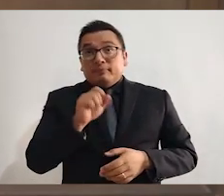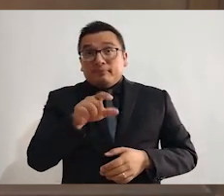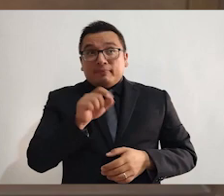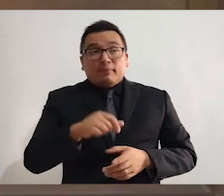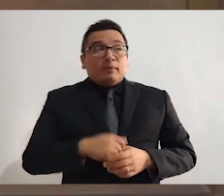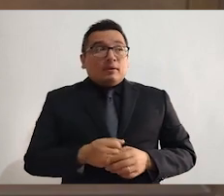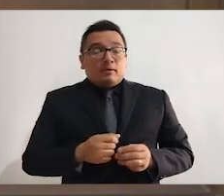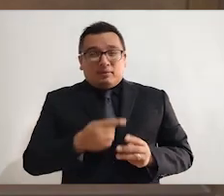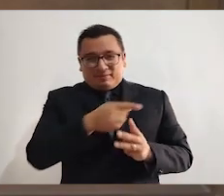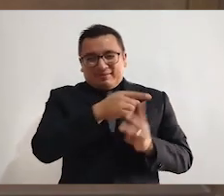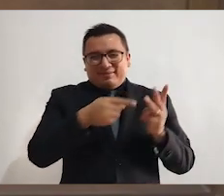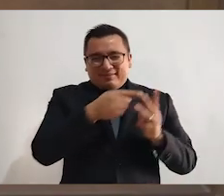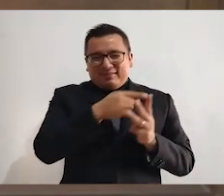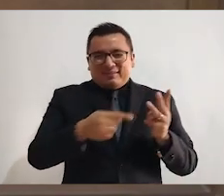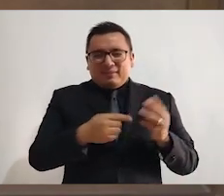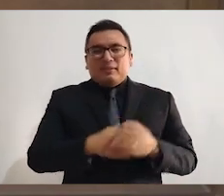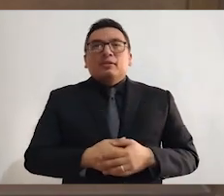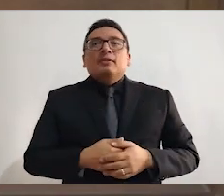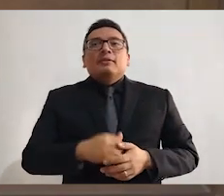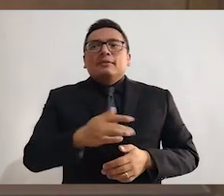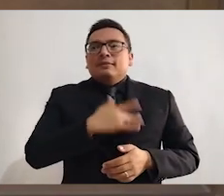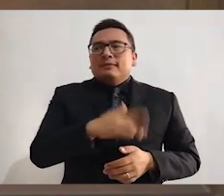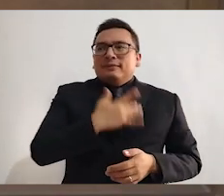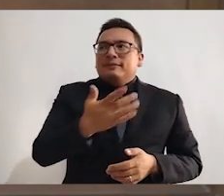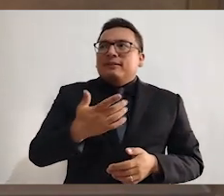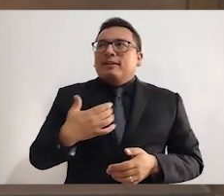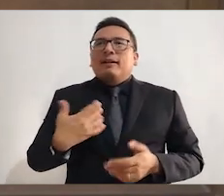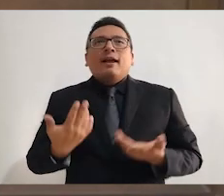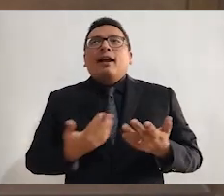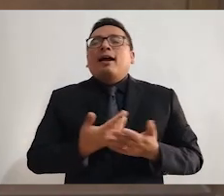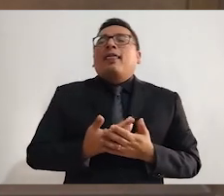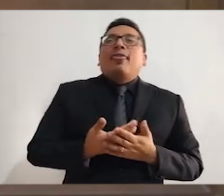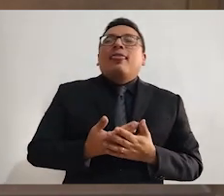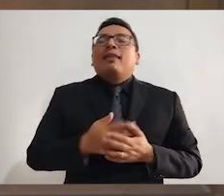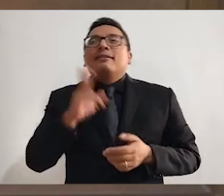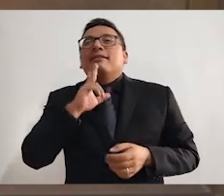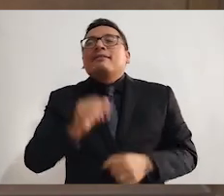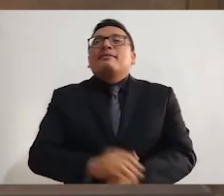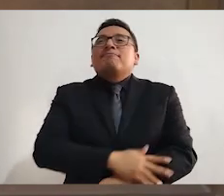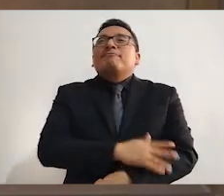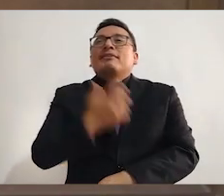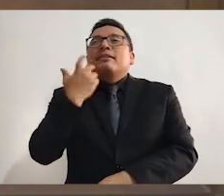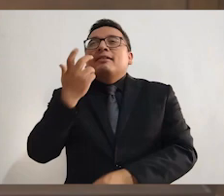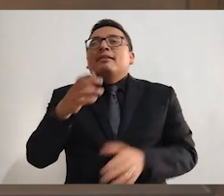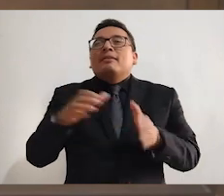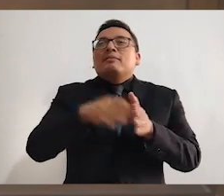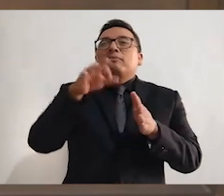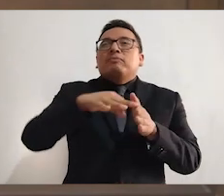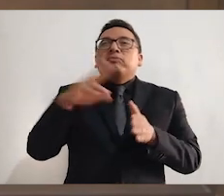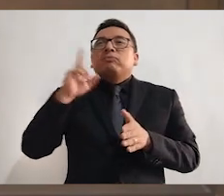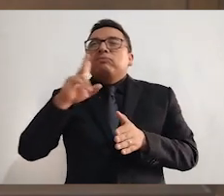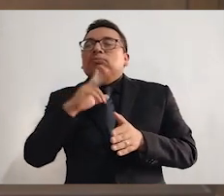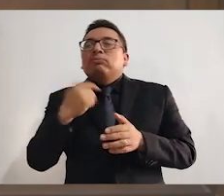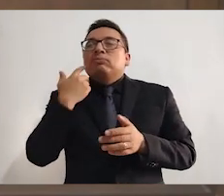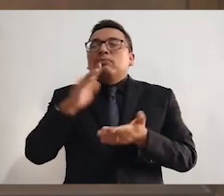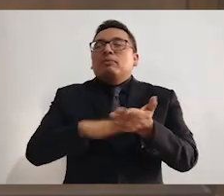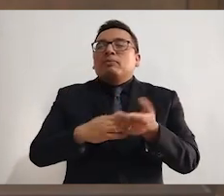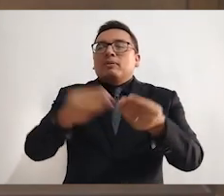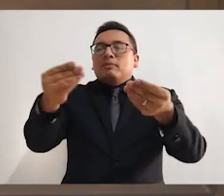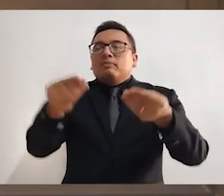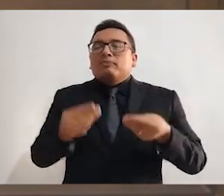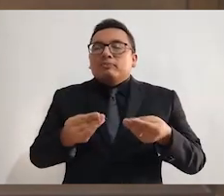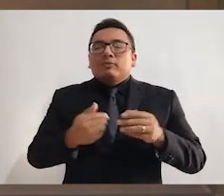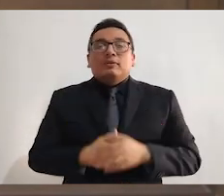ellos mismos tenían mucha emoción de ir a una casilla, de entrar, de que se les entregara la